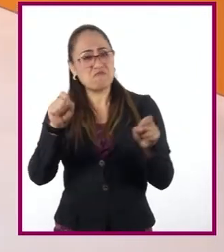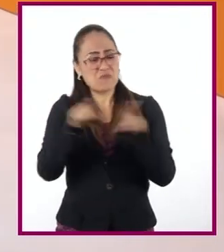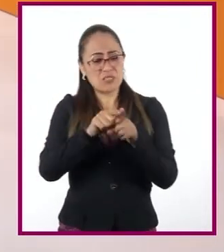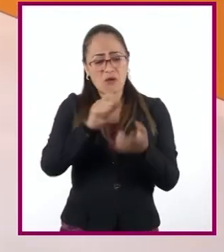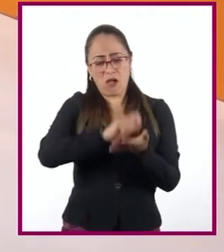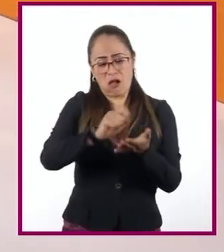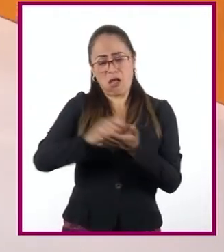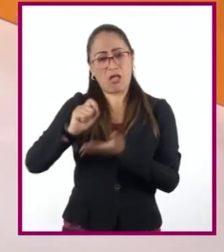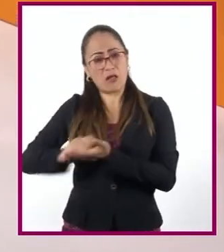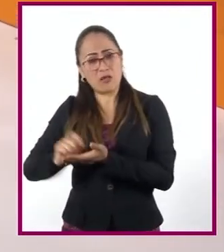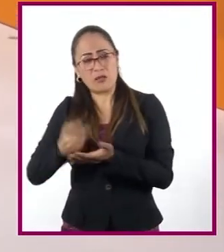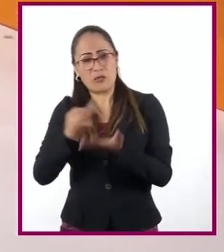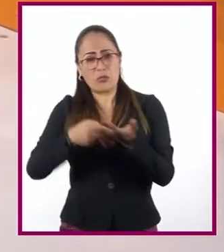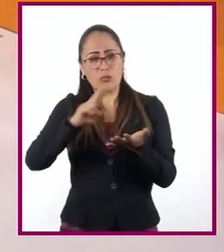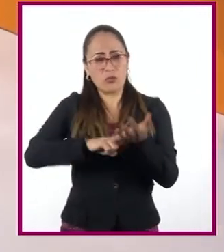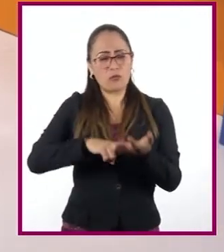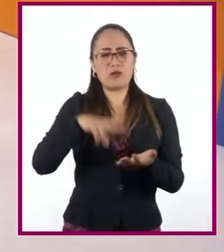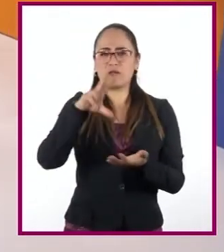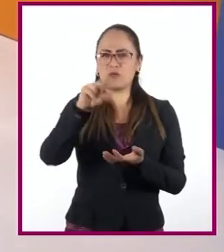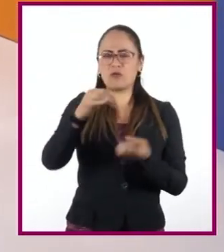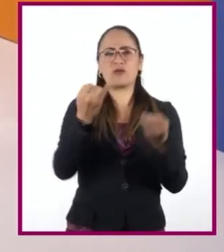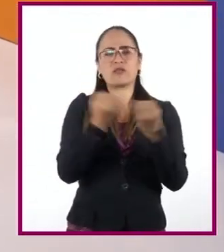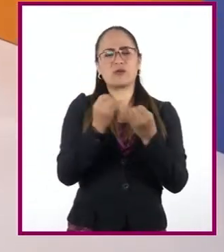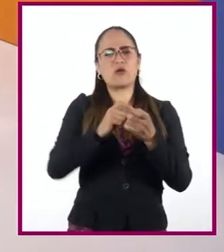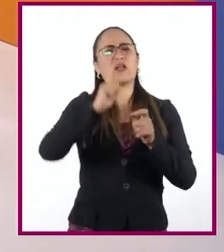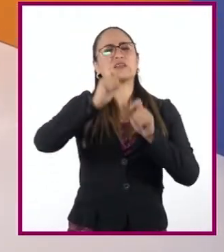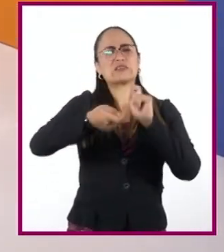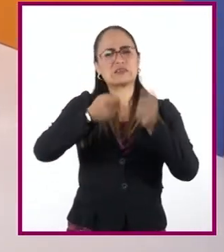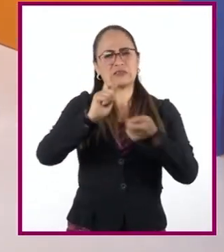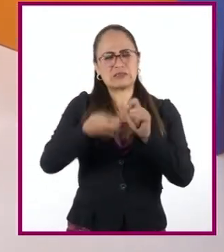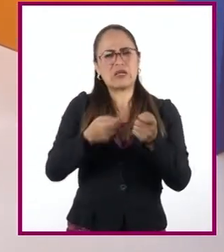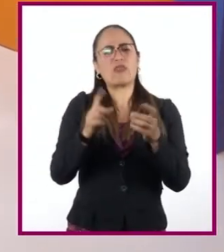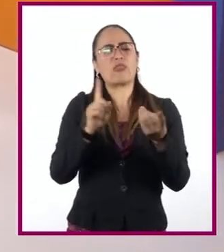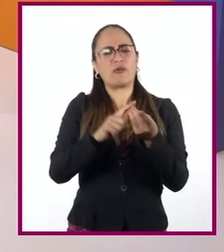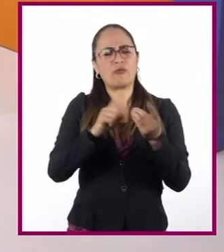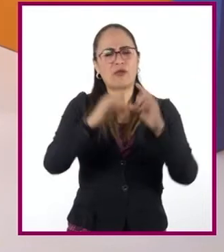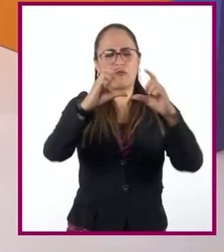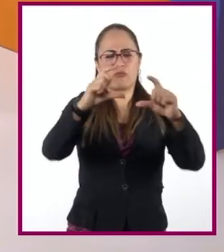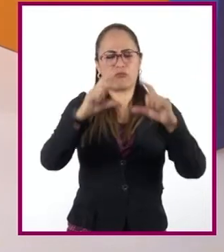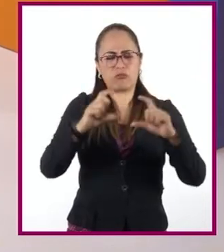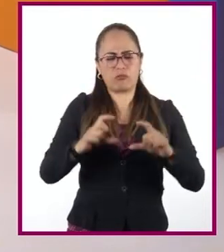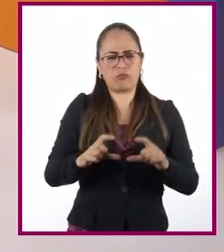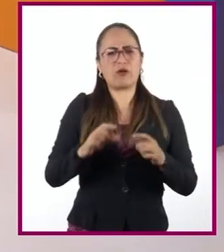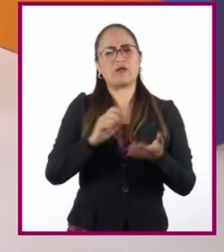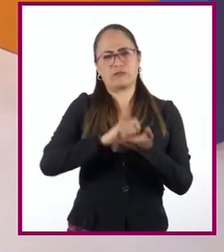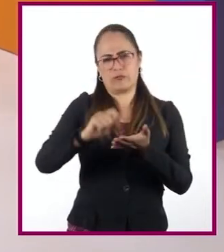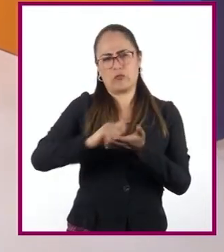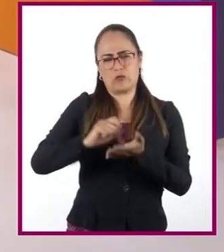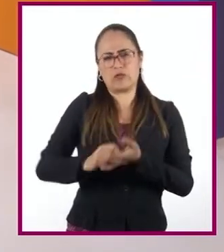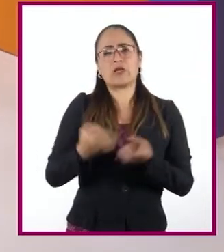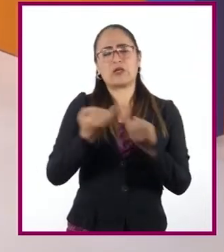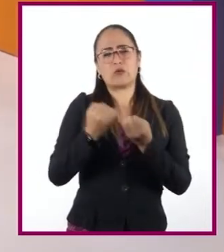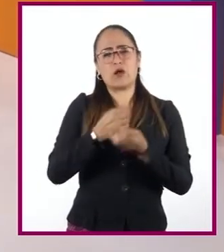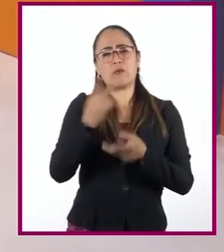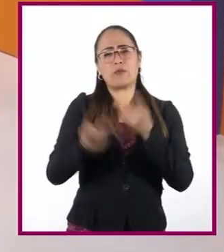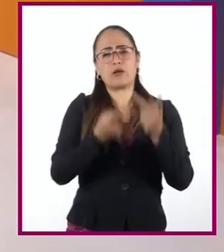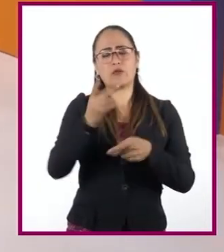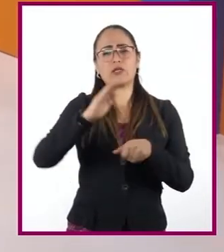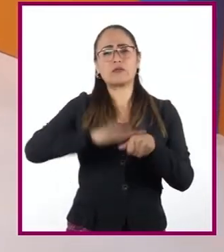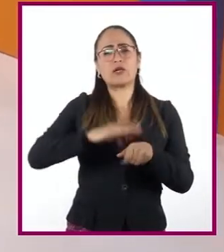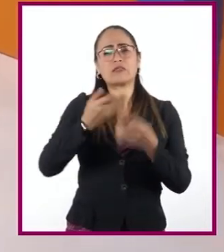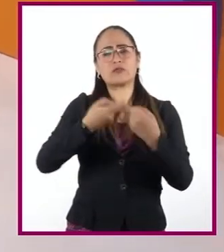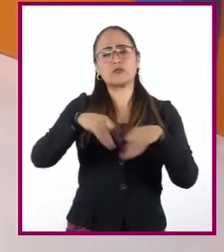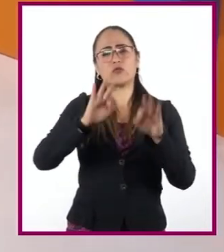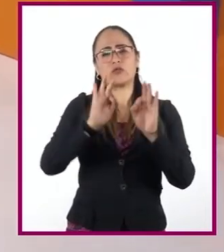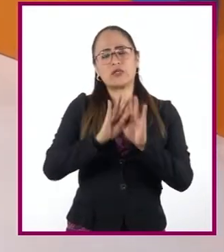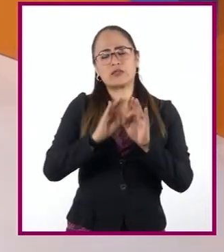Decidan en dónde pondrán la interpretación para no repetir la información. Seleccionen las preguntas más relevantes o